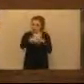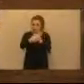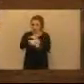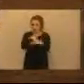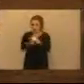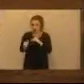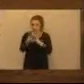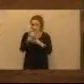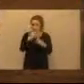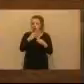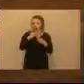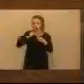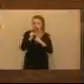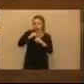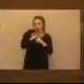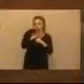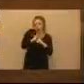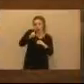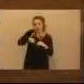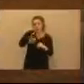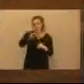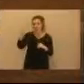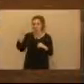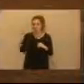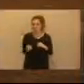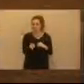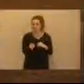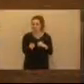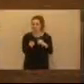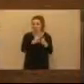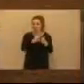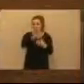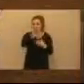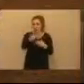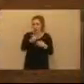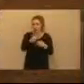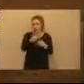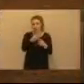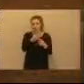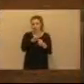concreto, gaitas, se incluyen otras materias, pero es muy poco variada.